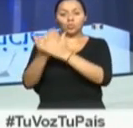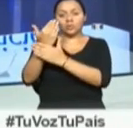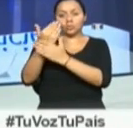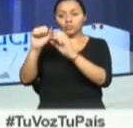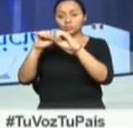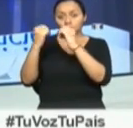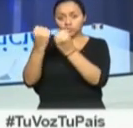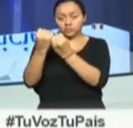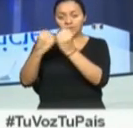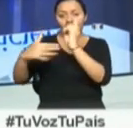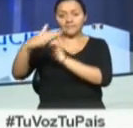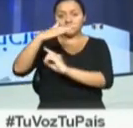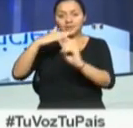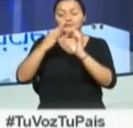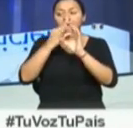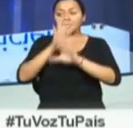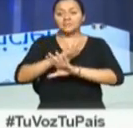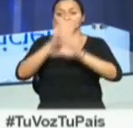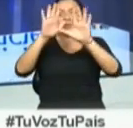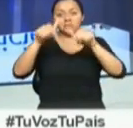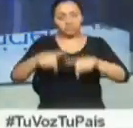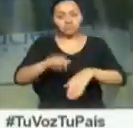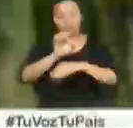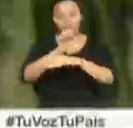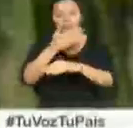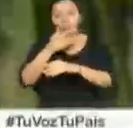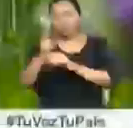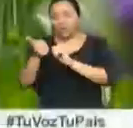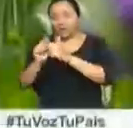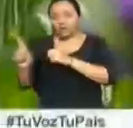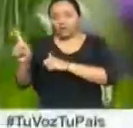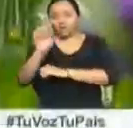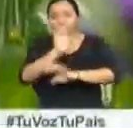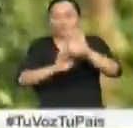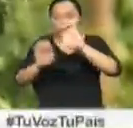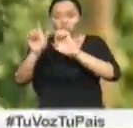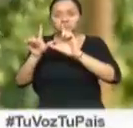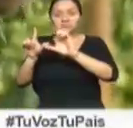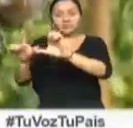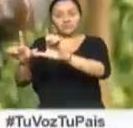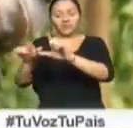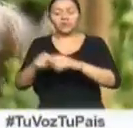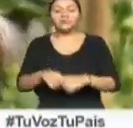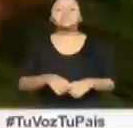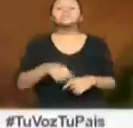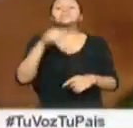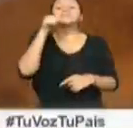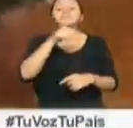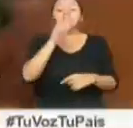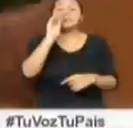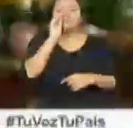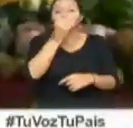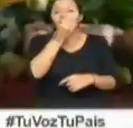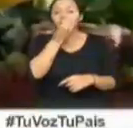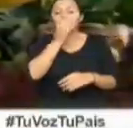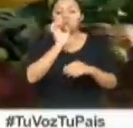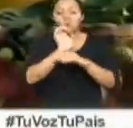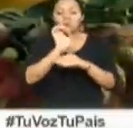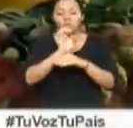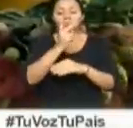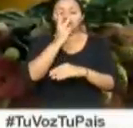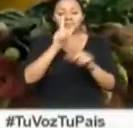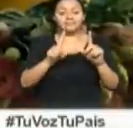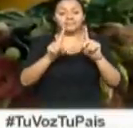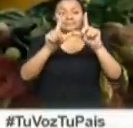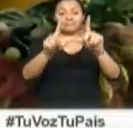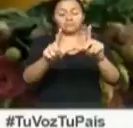en las fincas florícolas del Ecuador. La implementación de la marca sectorial Flor Ecuador Certified recibe